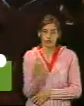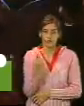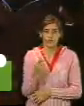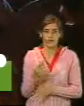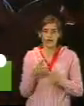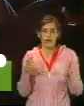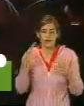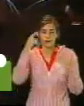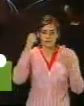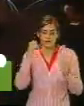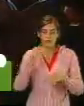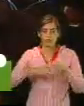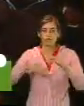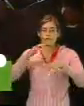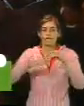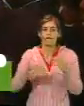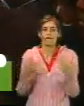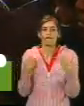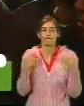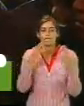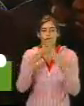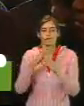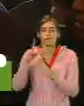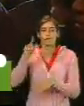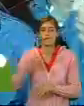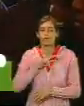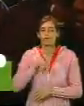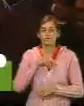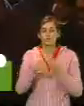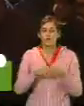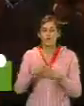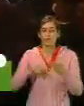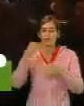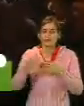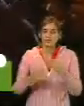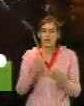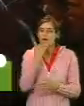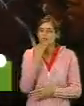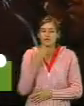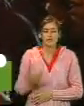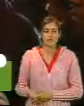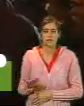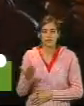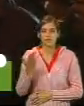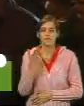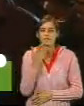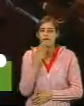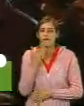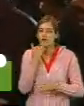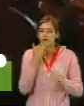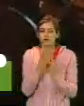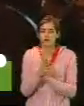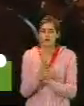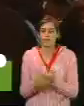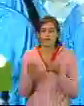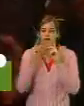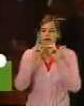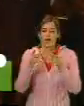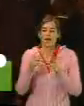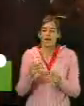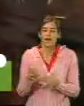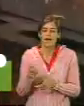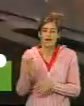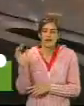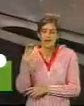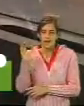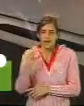gran capacidad para construir viviendas, sino que también hemos realizado proyectos emblemáticos, como puede ser el viaducto Caracas-La Guaira, que lo